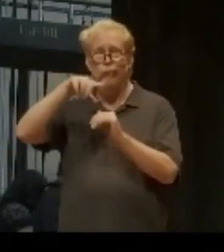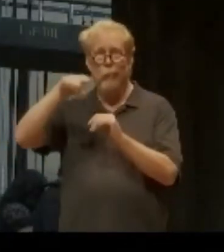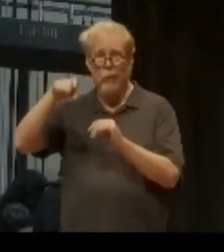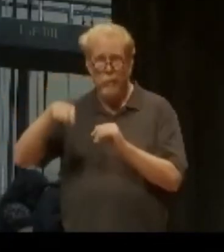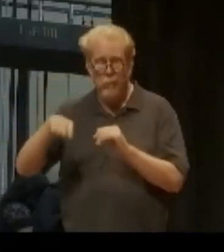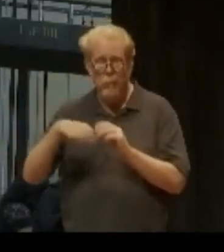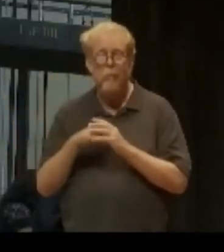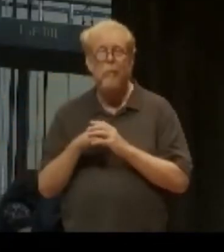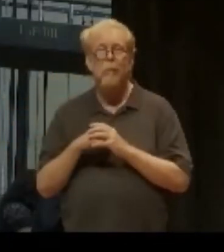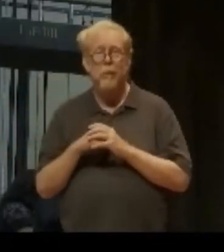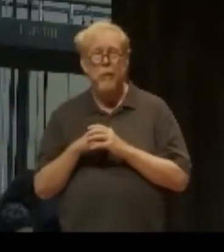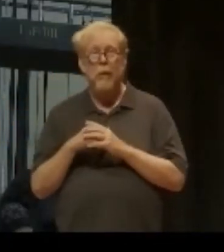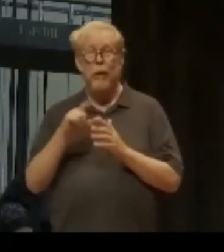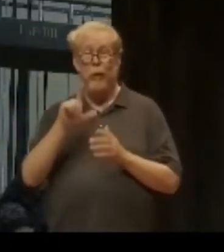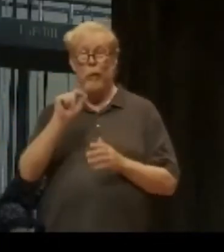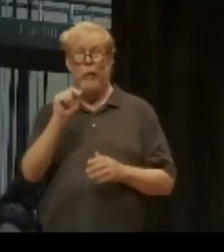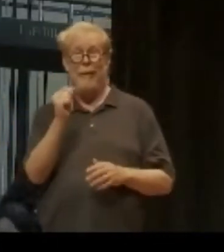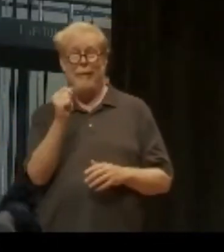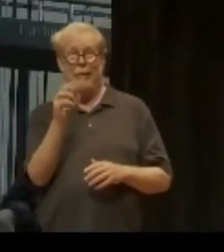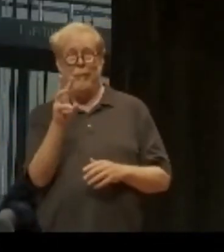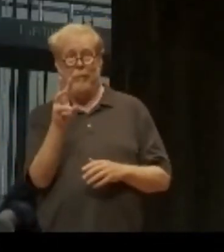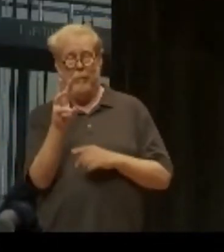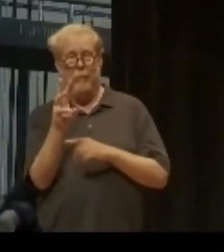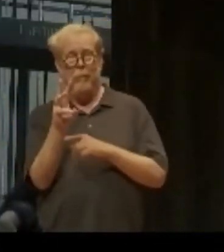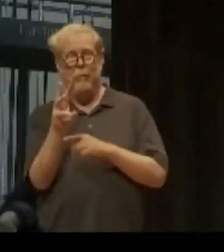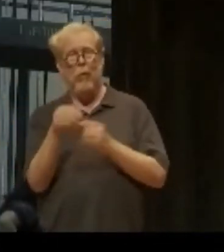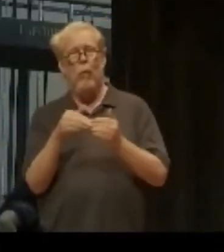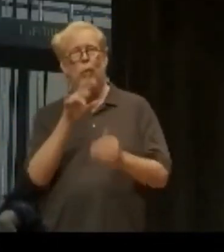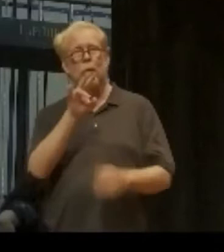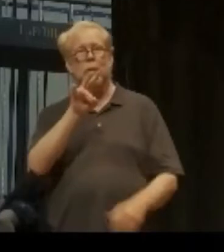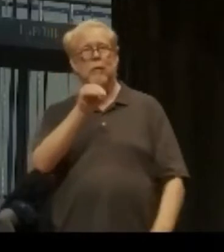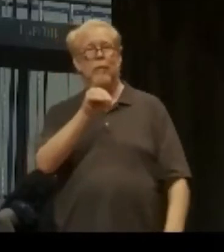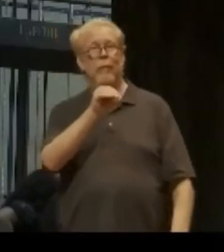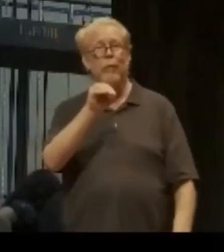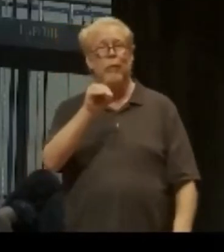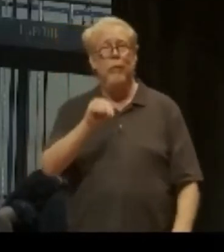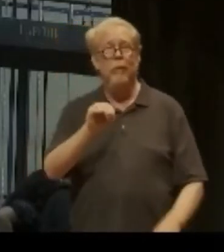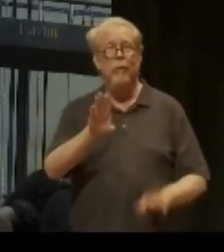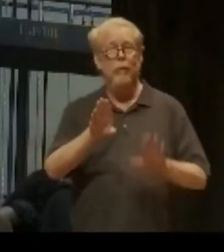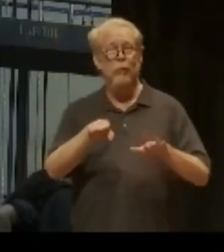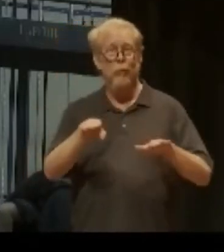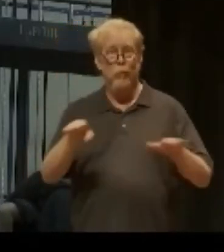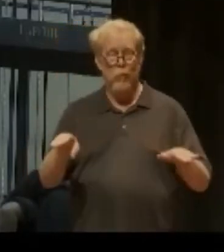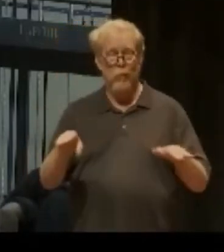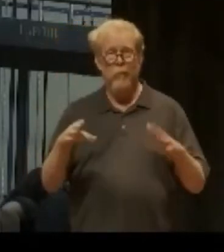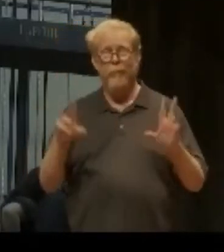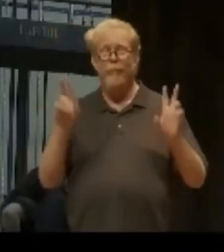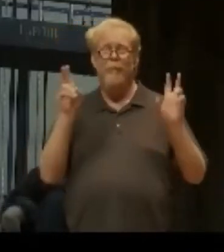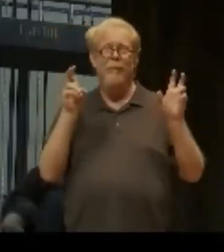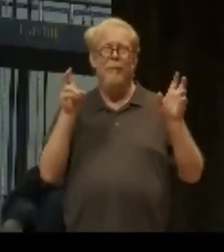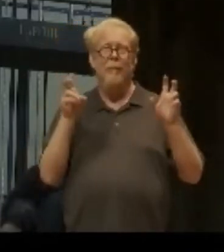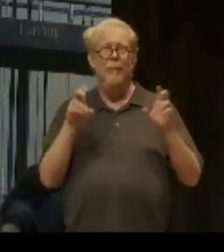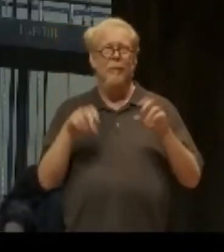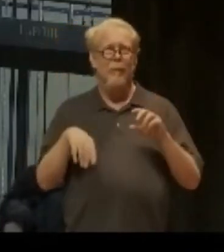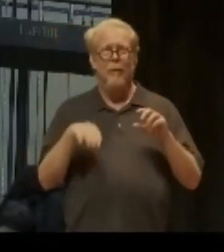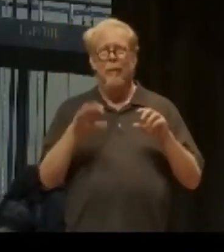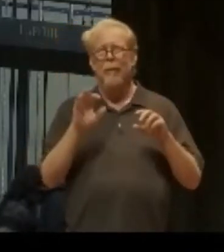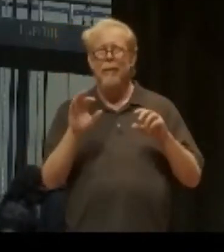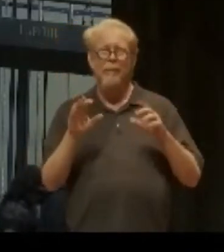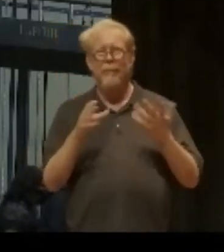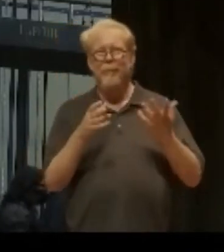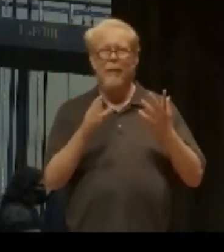todo el estado de Texas. Y de hecho, en el 2016 teníamos casi un 70% de los estudiantes que se